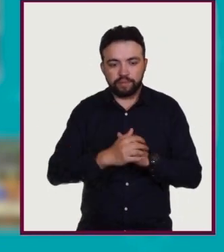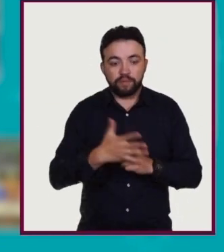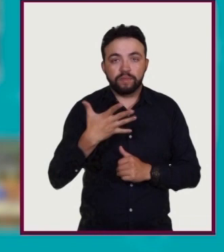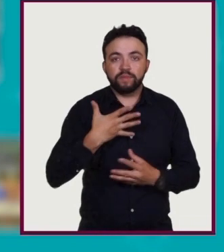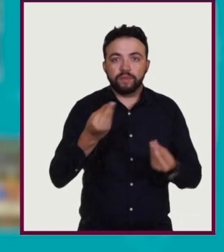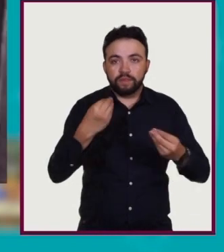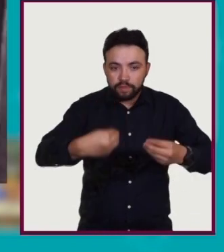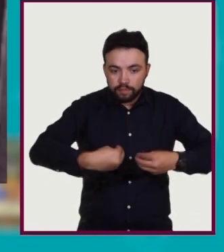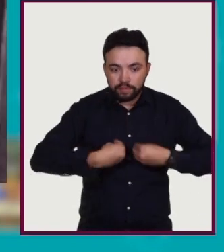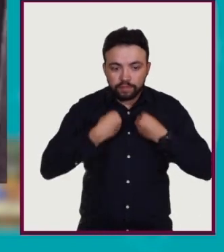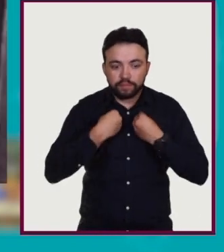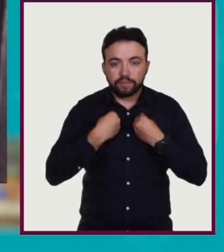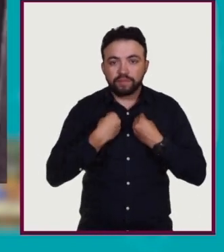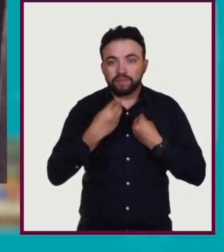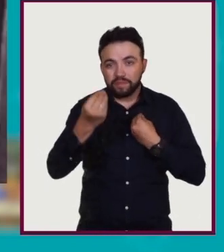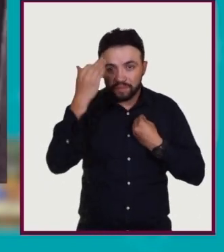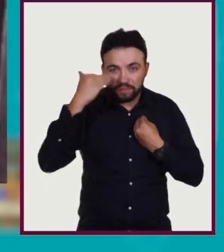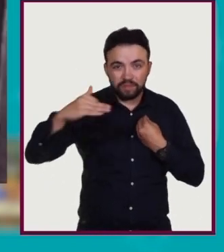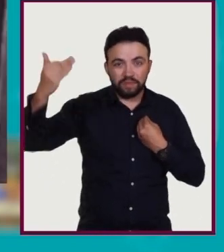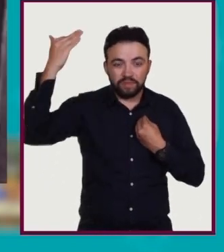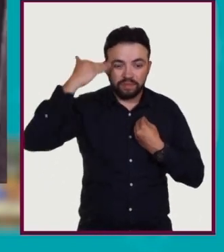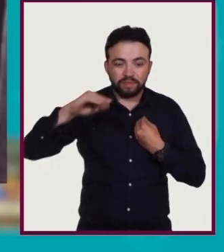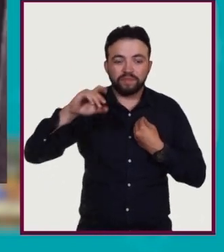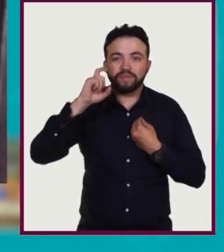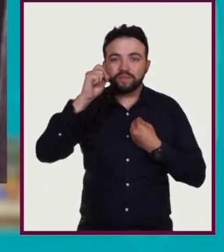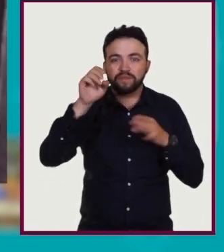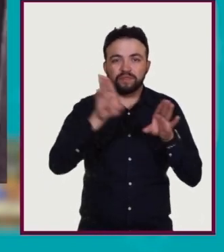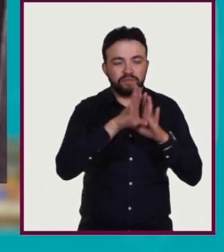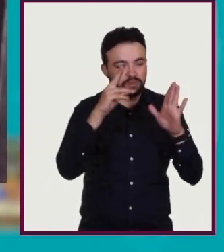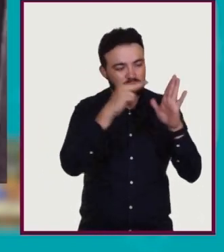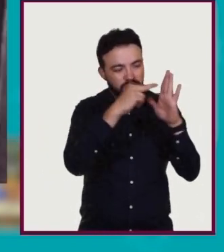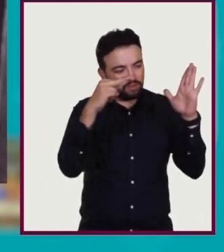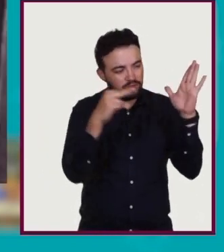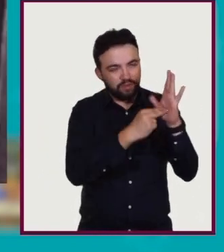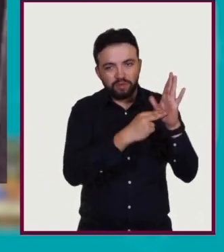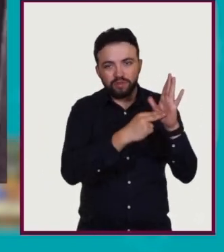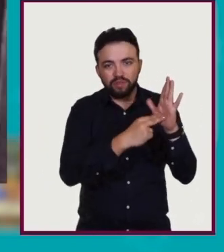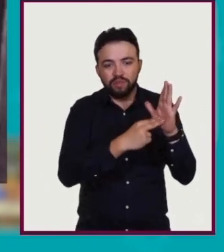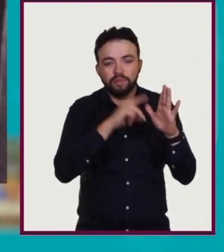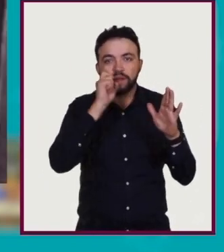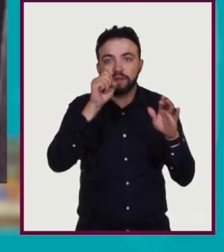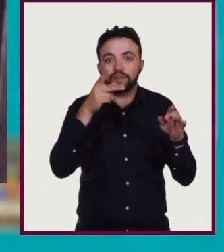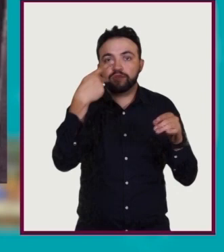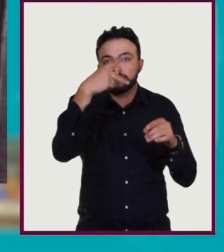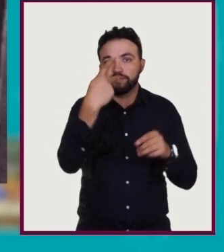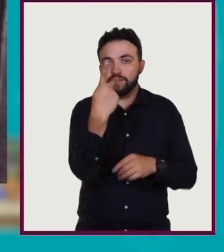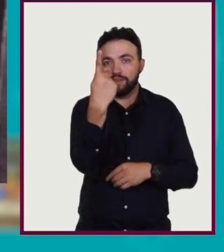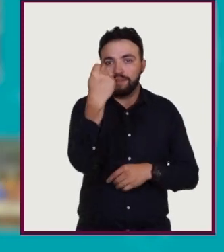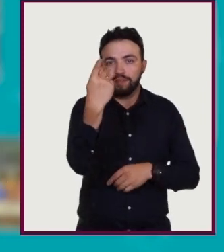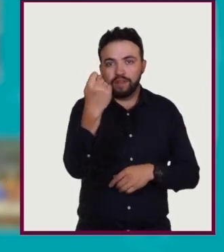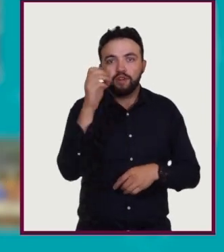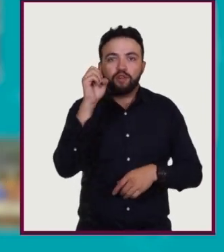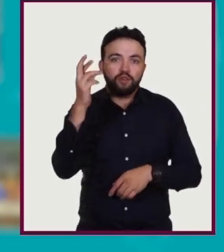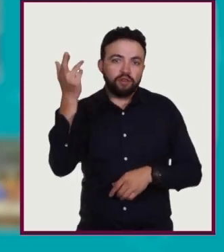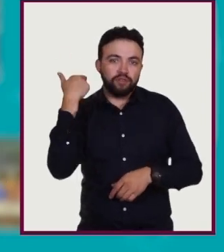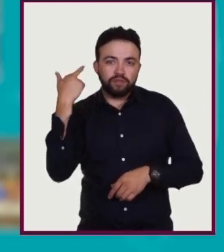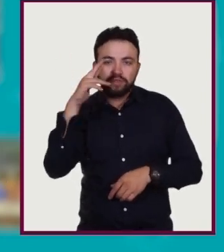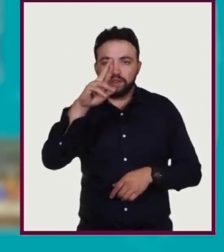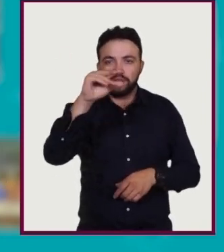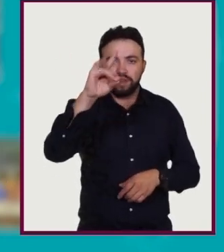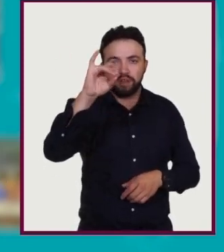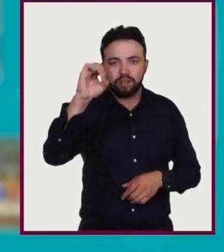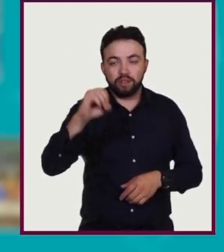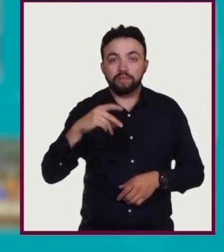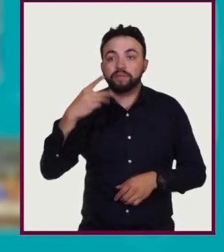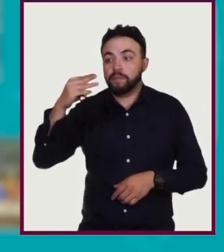hemos vivido mucho tiempo bajo la normativa narrativa de las televisoras o las radiodifusoras. Y los